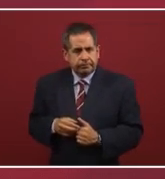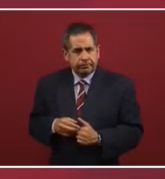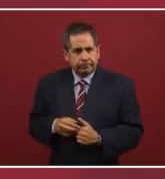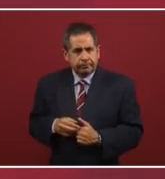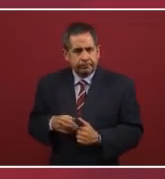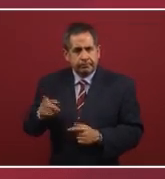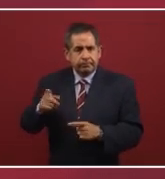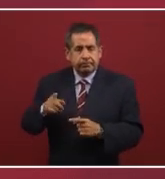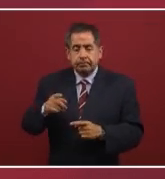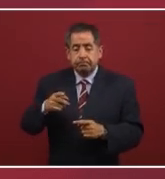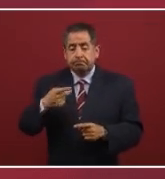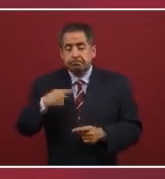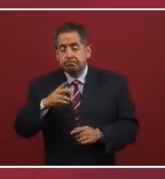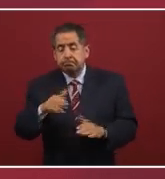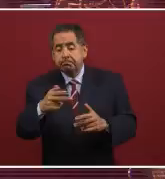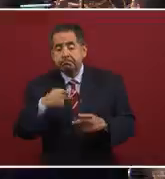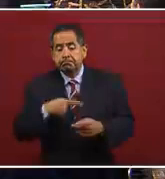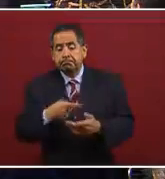combatir la pobreza?